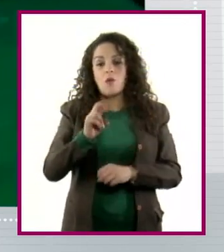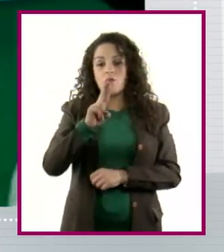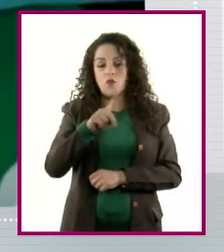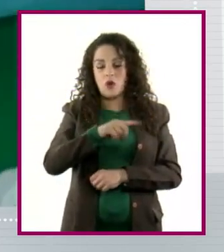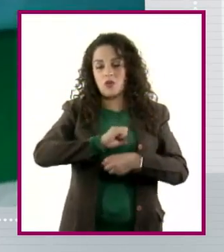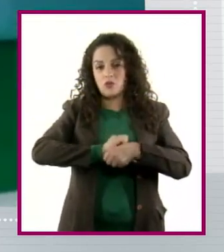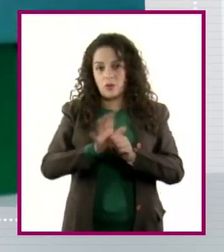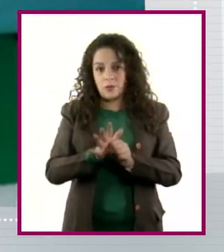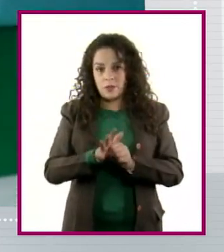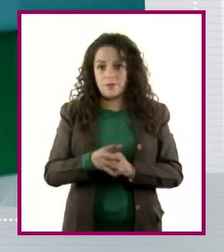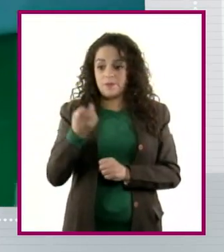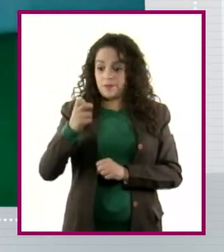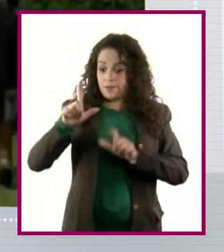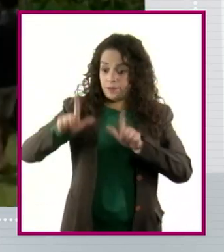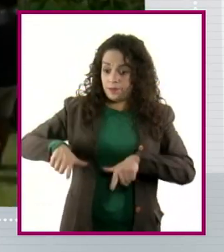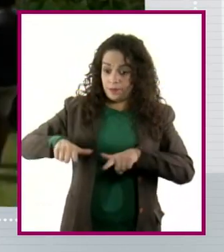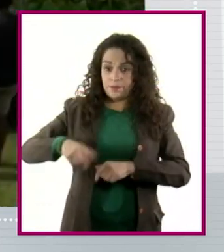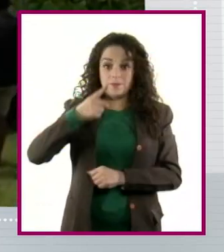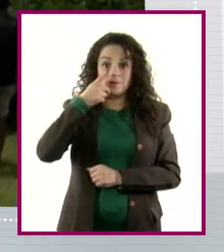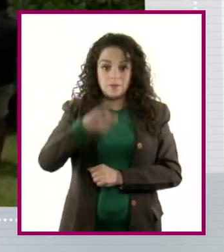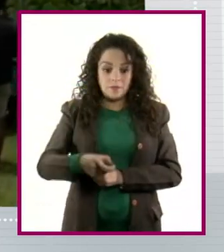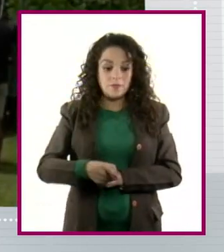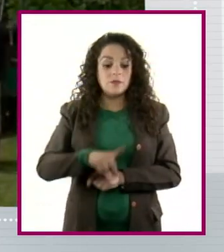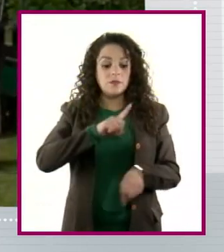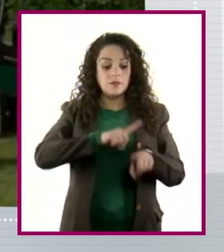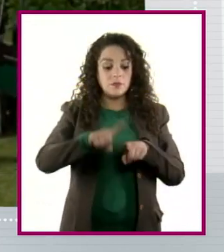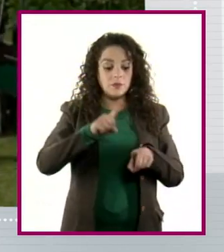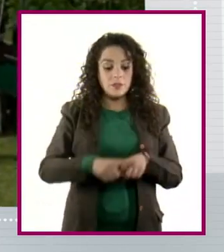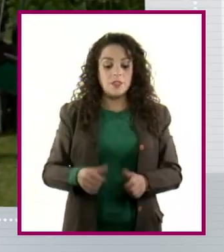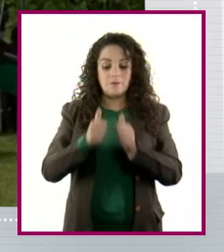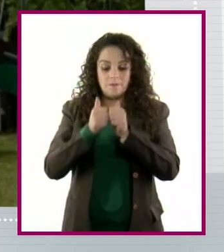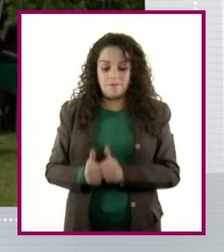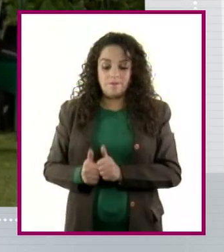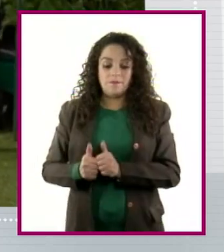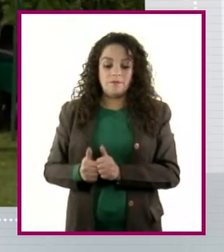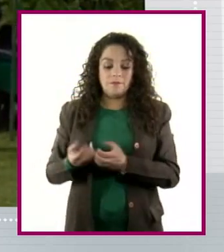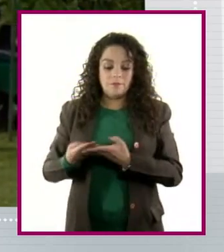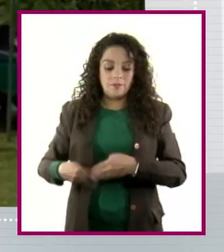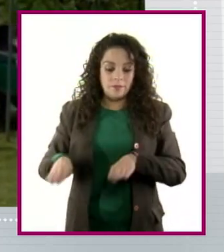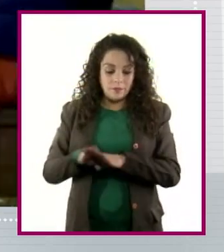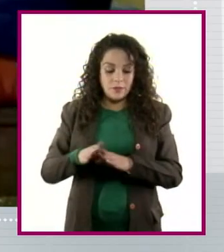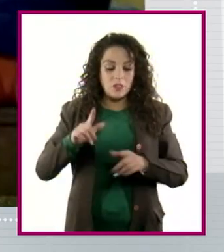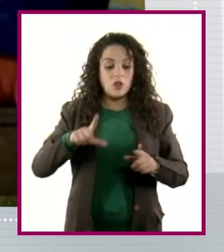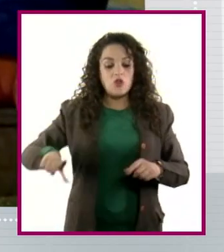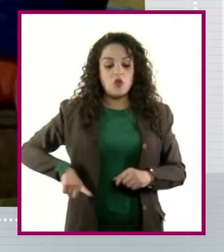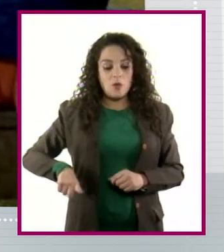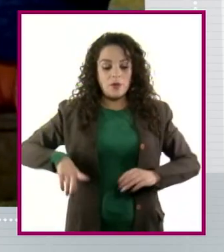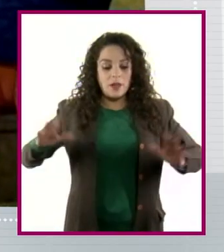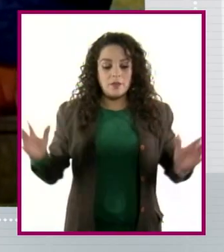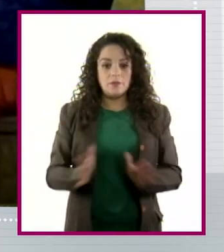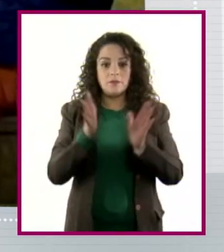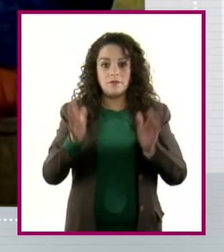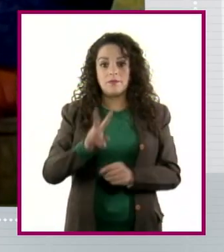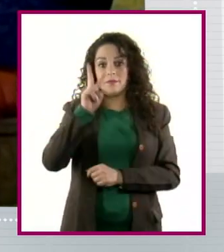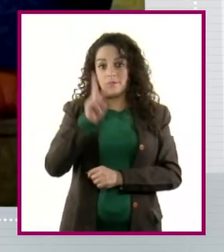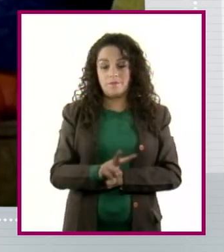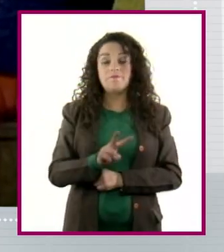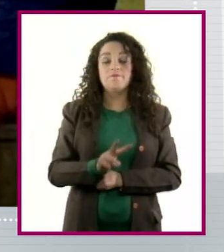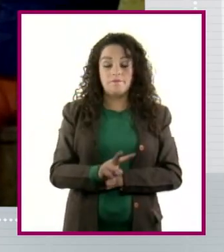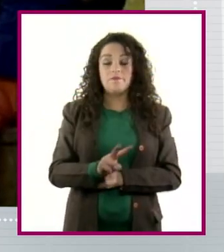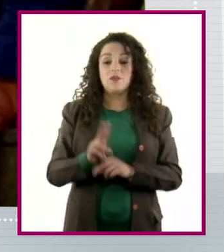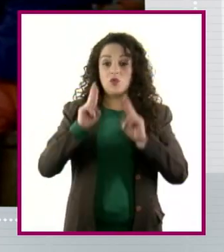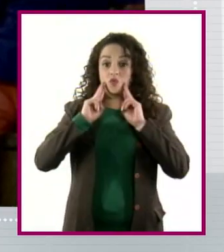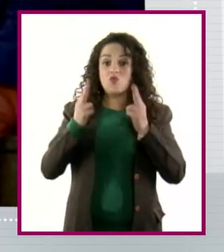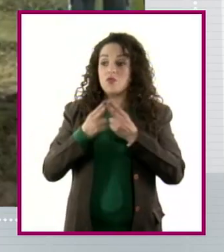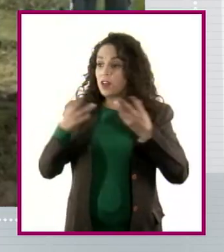plataforma también reconoció que las diversas cuarentenas y aislamiento social que los gobiernos impulsaban provocó una respuesta de unidad desde